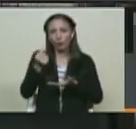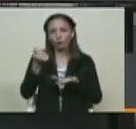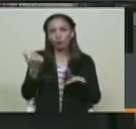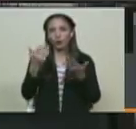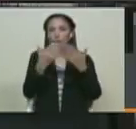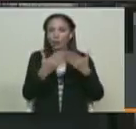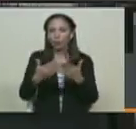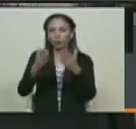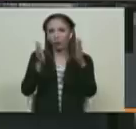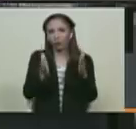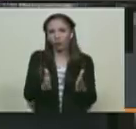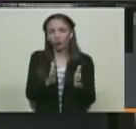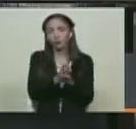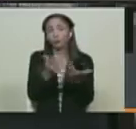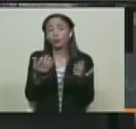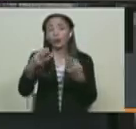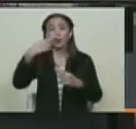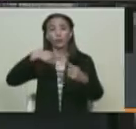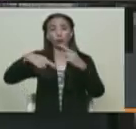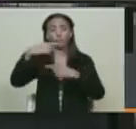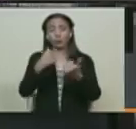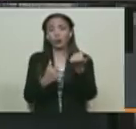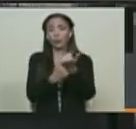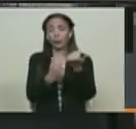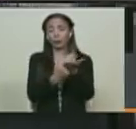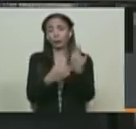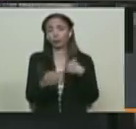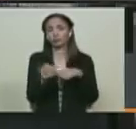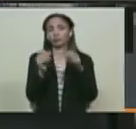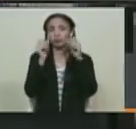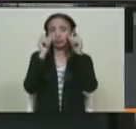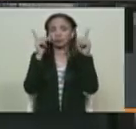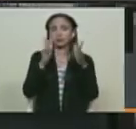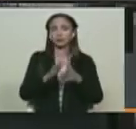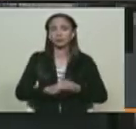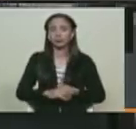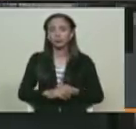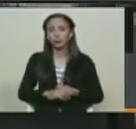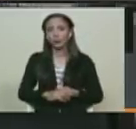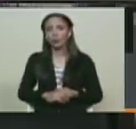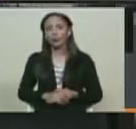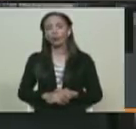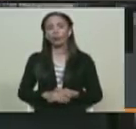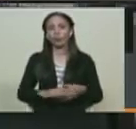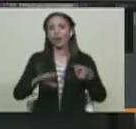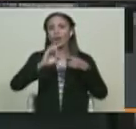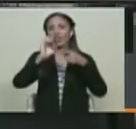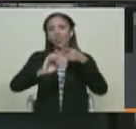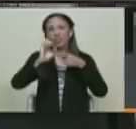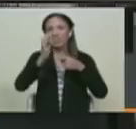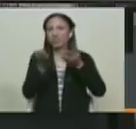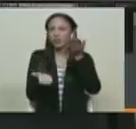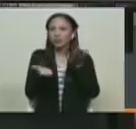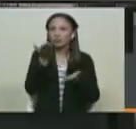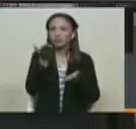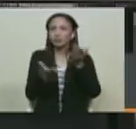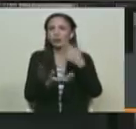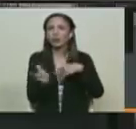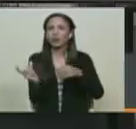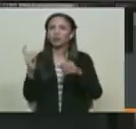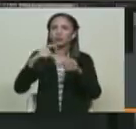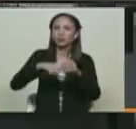es realmente muy revolucionario, Ricardo Menéndez. Tú que sigues las estadísticas de ingresos,